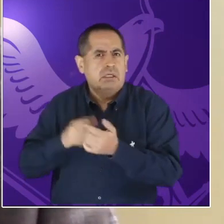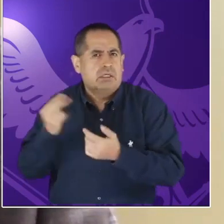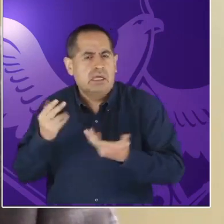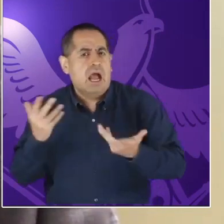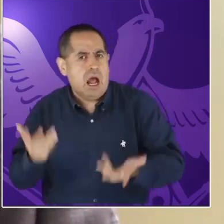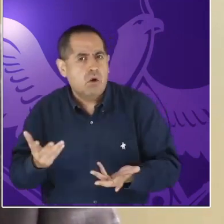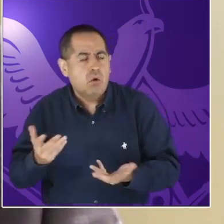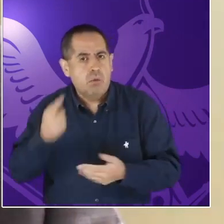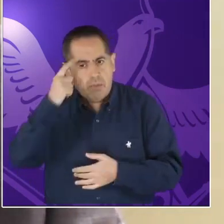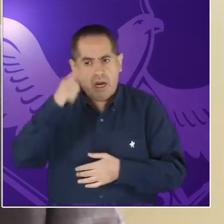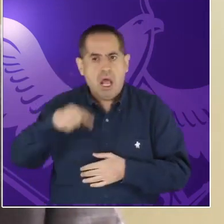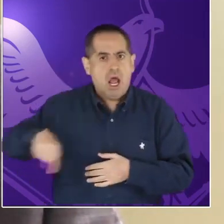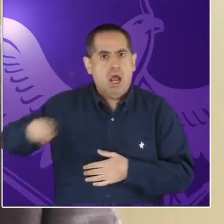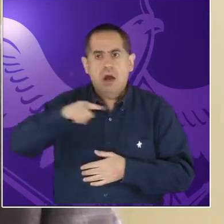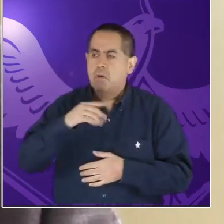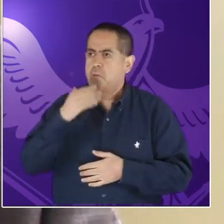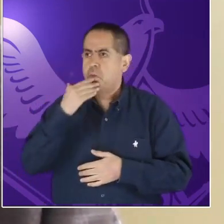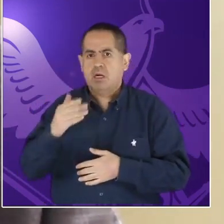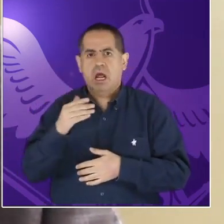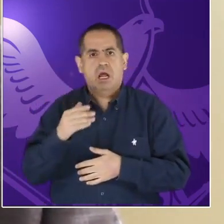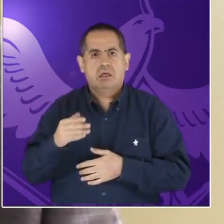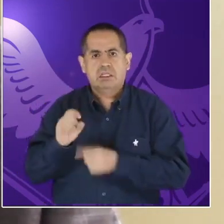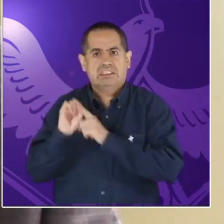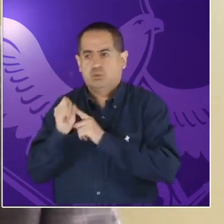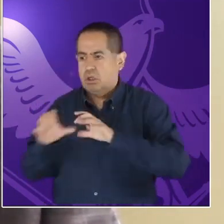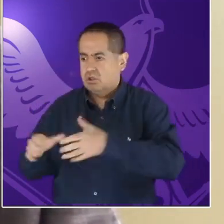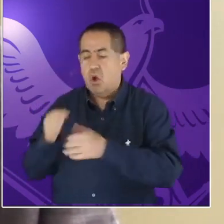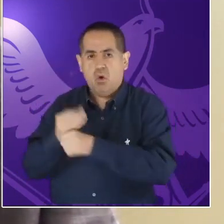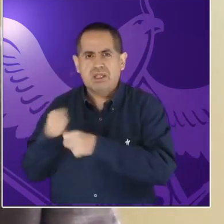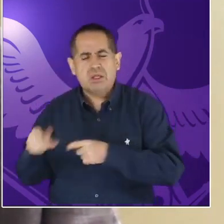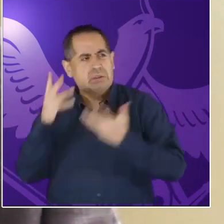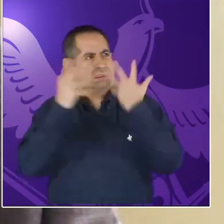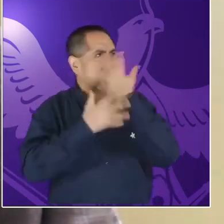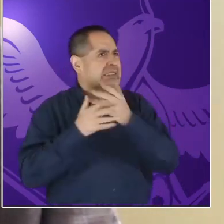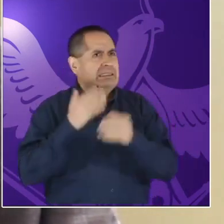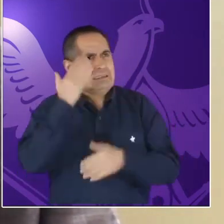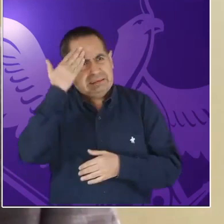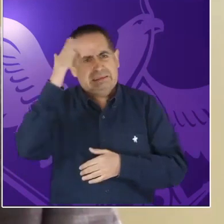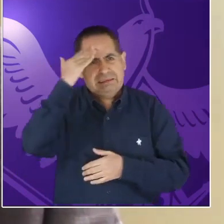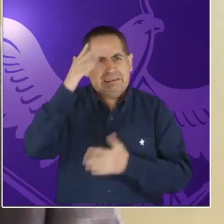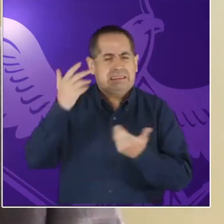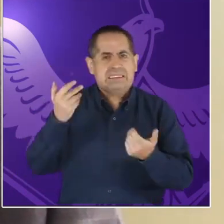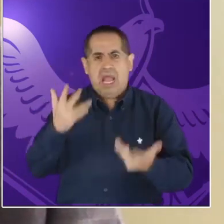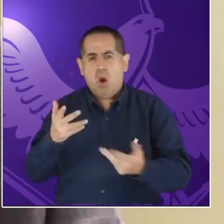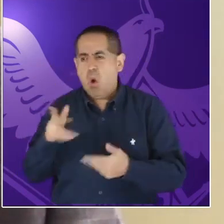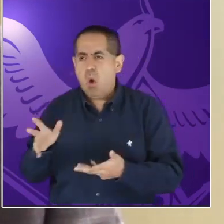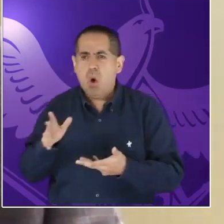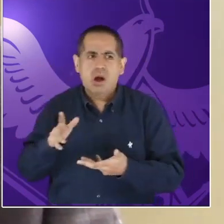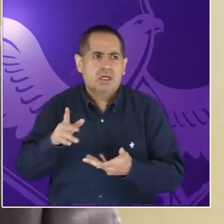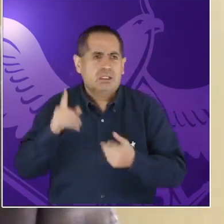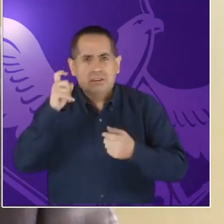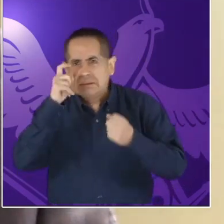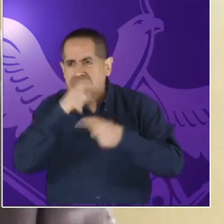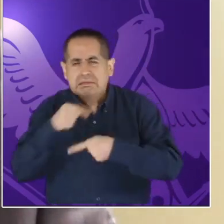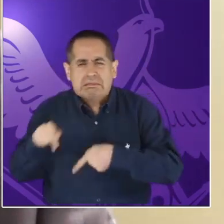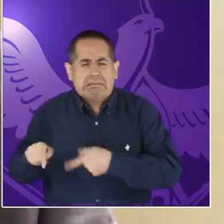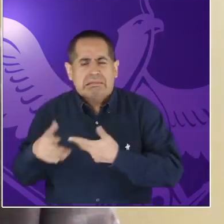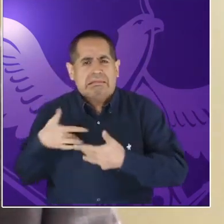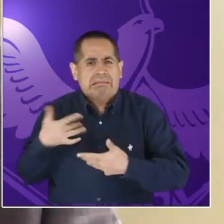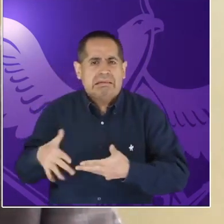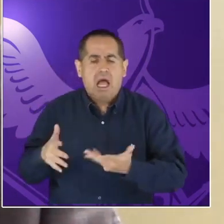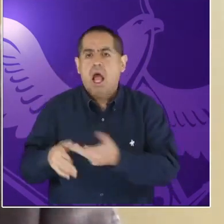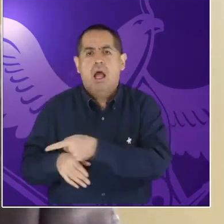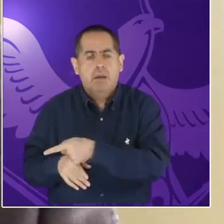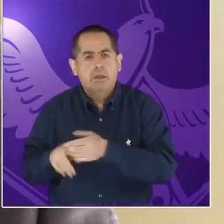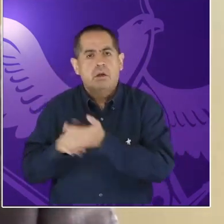necesidades y en sus requerimientos dentro de una situación que para ellos puede ser confusa en algunos casos o dolorosa en